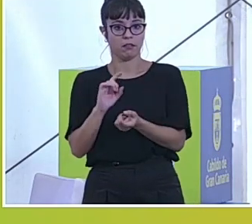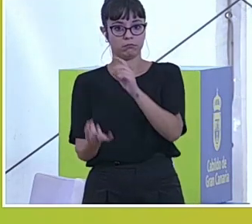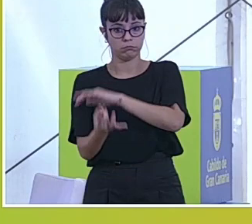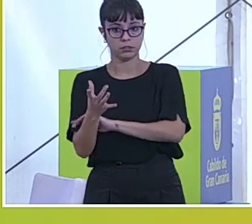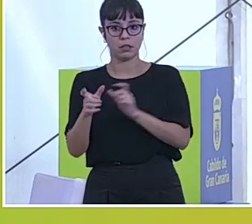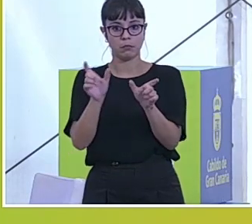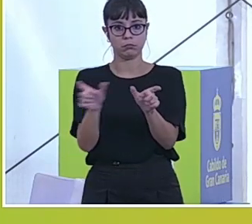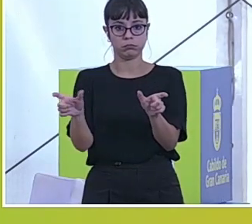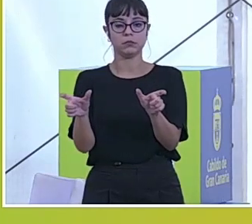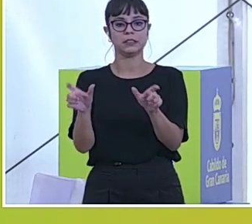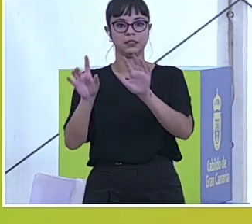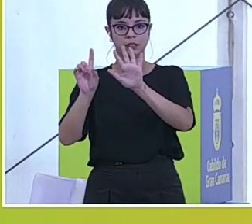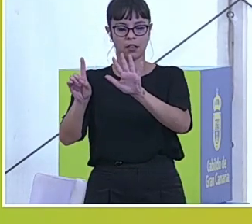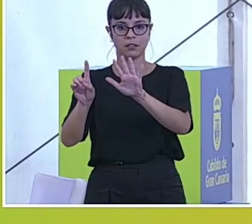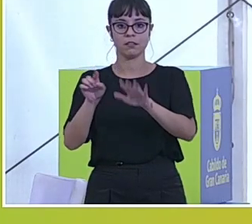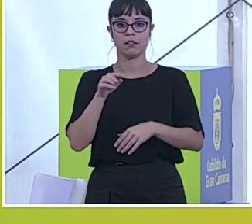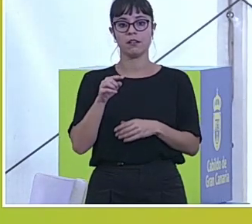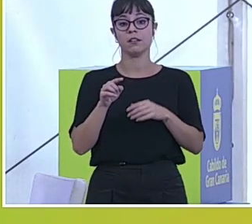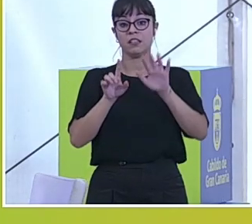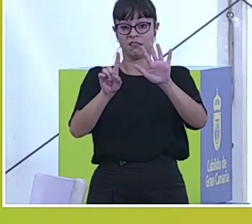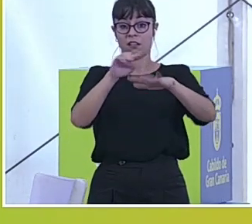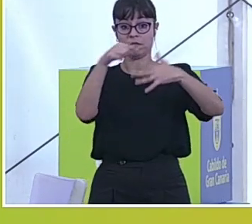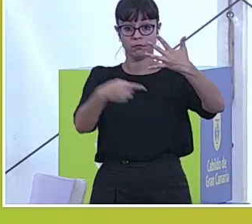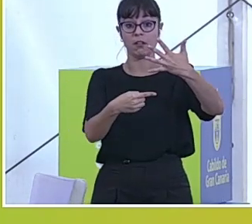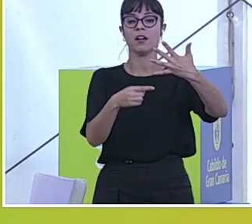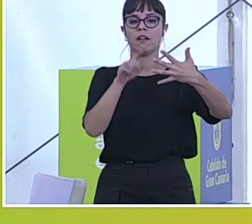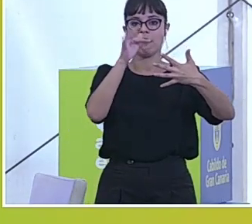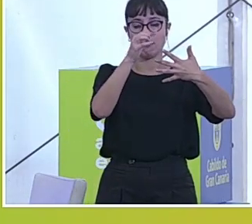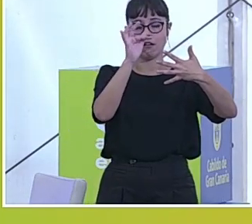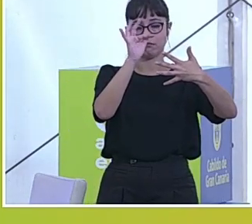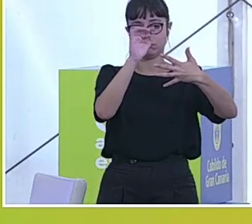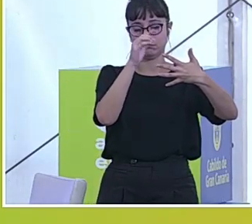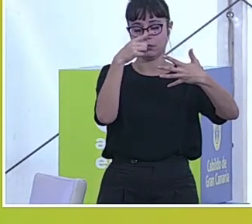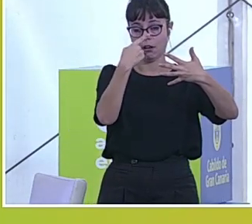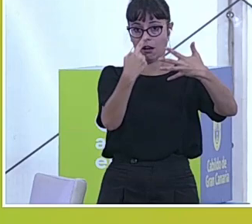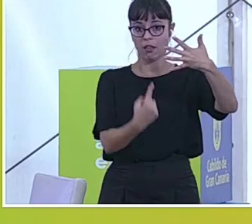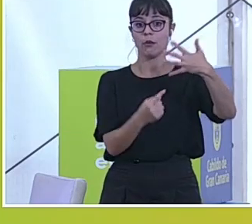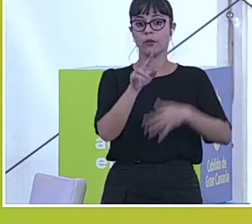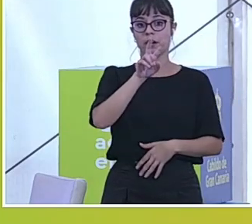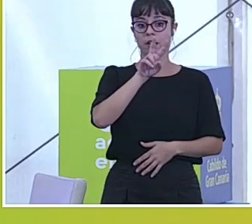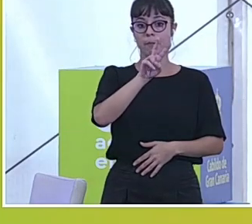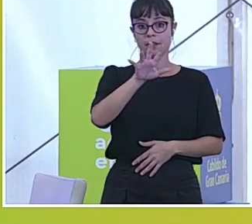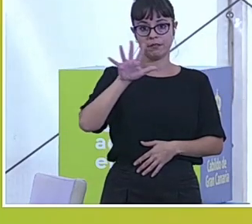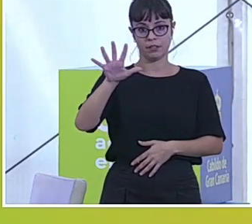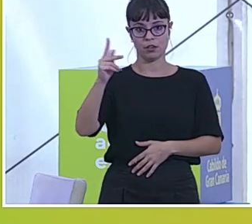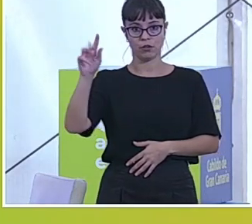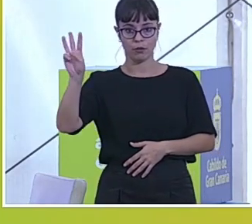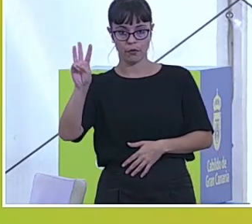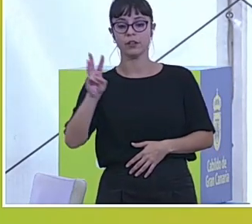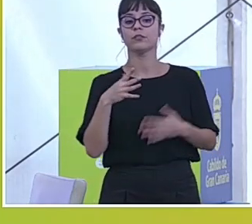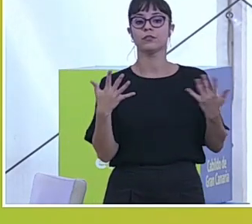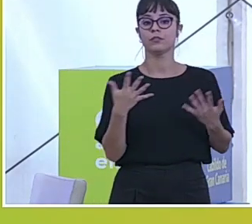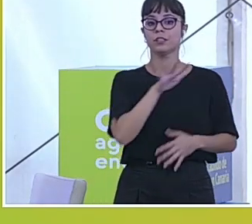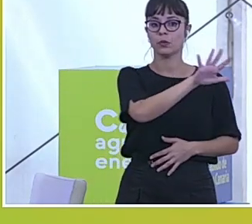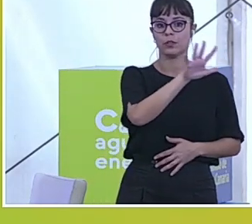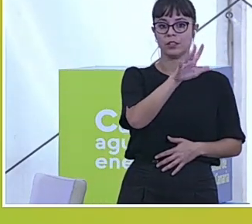5 kilovatios, en total eran 30 kilovatios. O sea, se invertía 55 kilovatios para producir el hidrógeno y 30 kilovatios